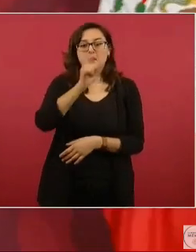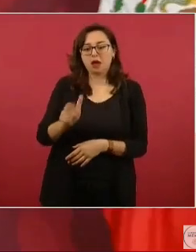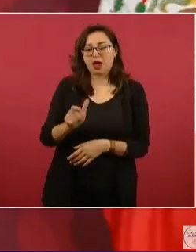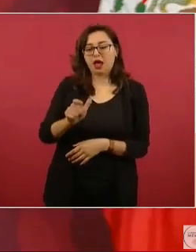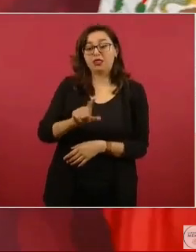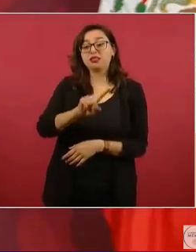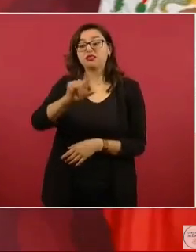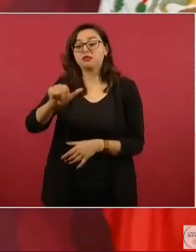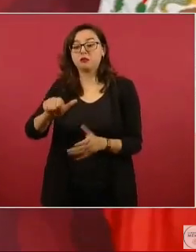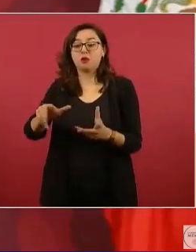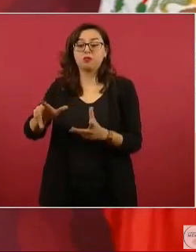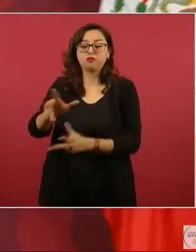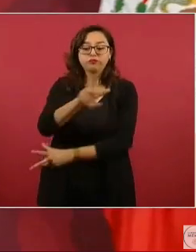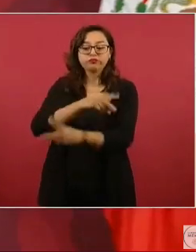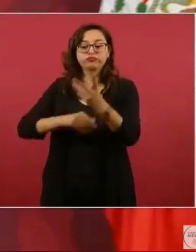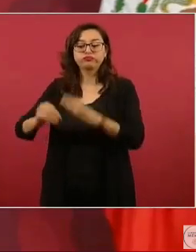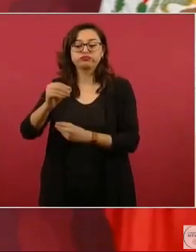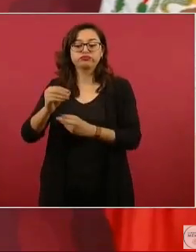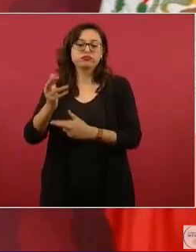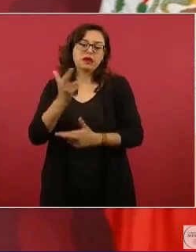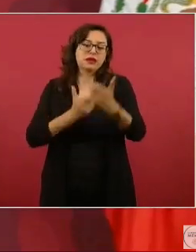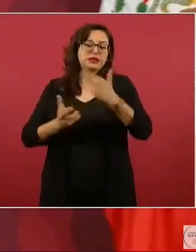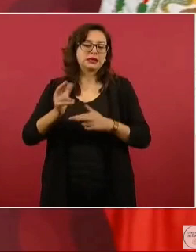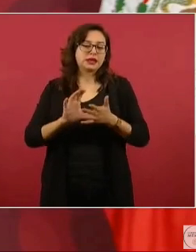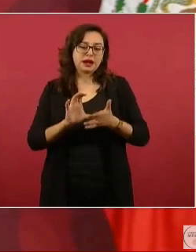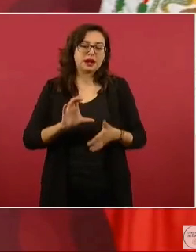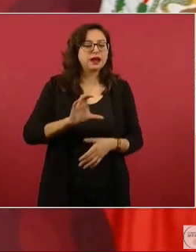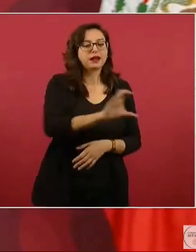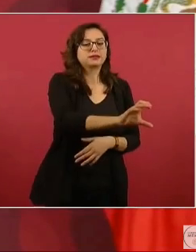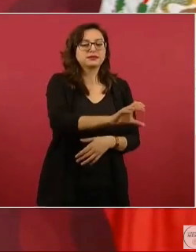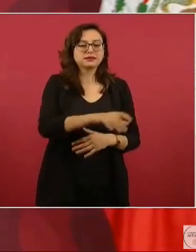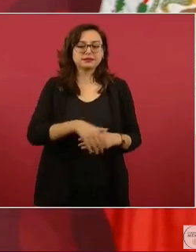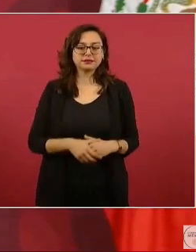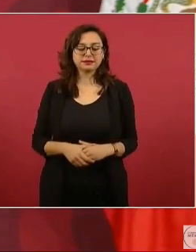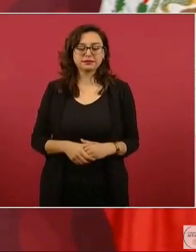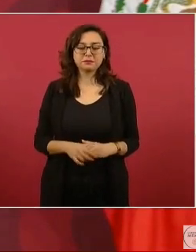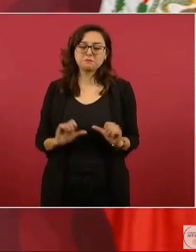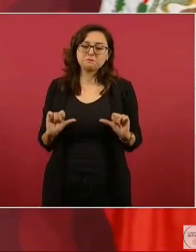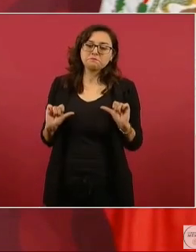o estaba legalizado regresar los impuestos.